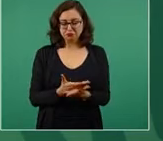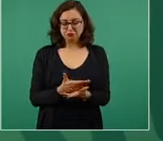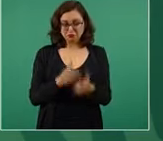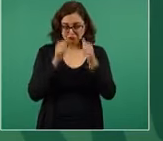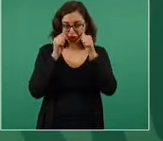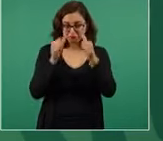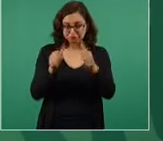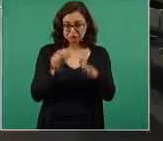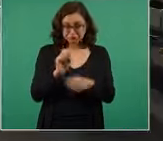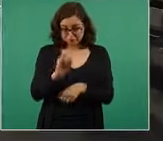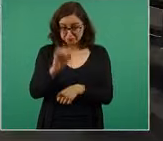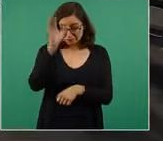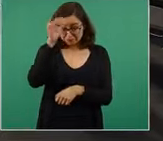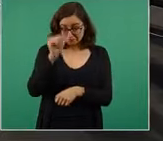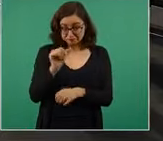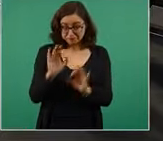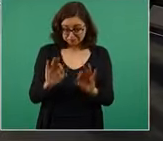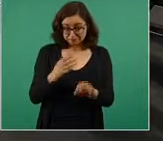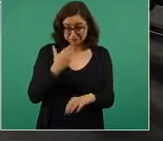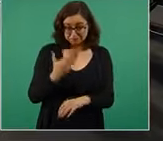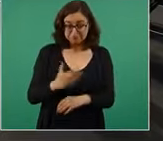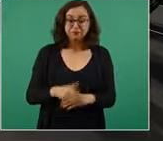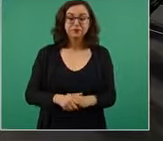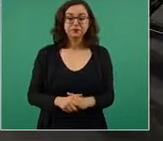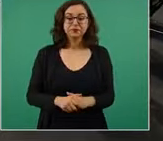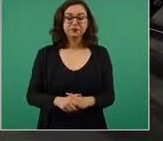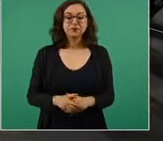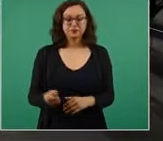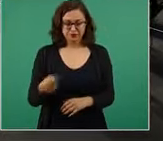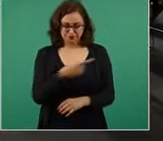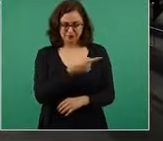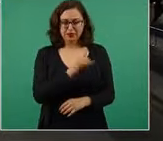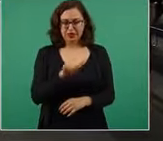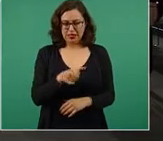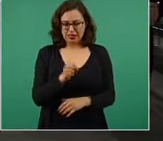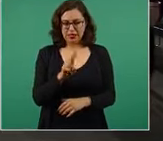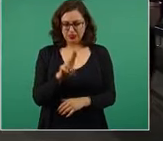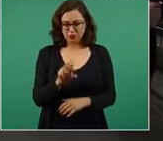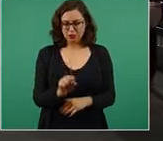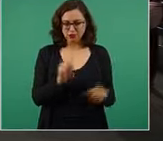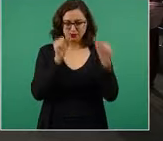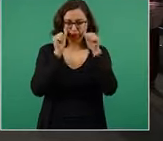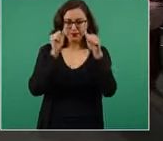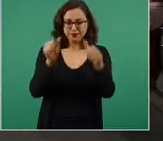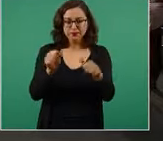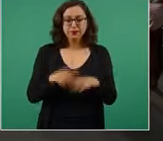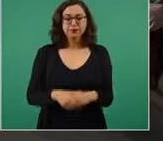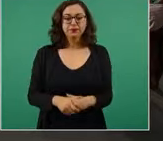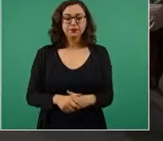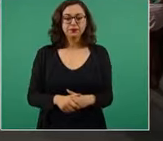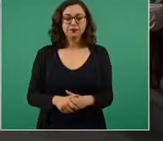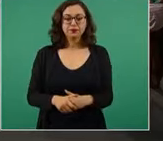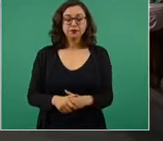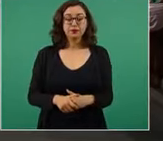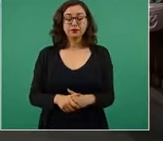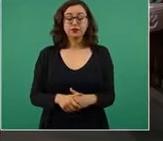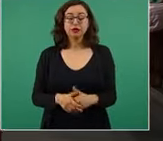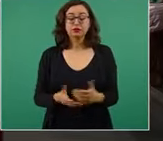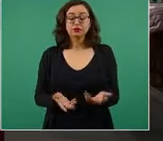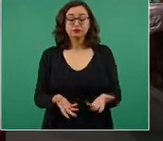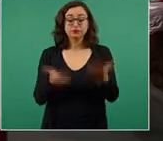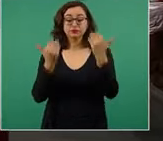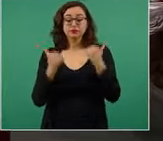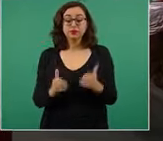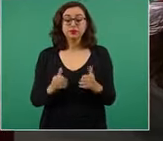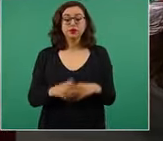parece? Bueno, nada más con Jesús. Lo de los árboles, porque eso se ve